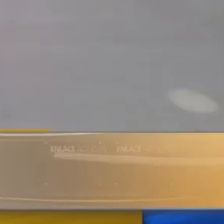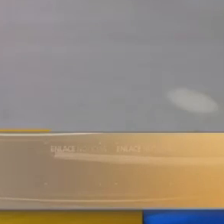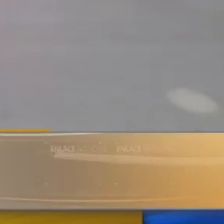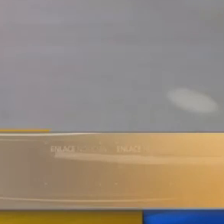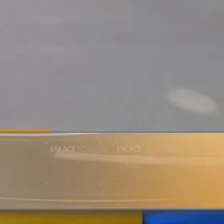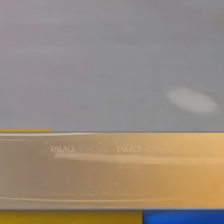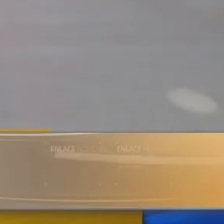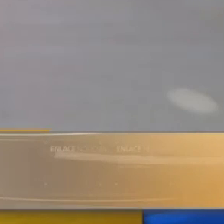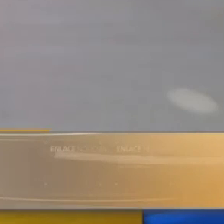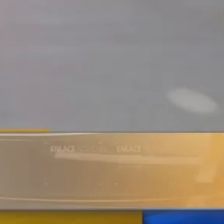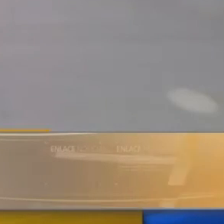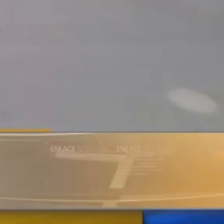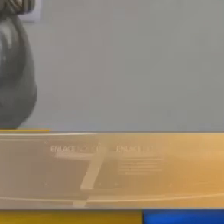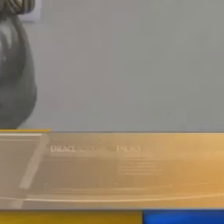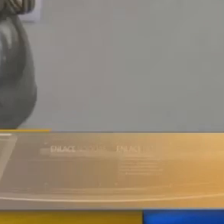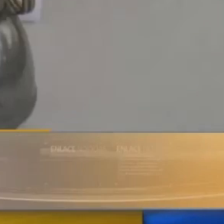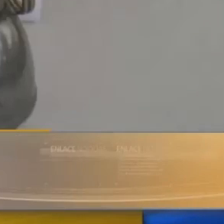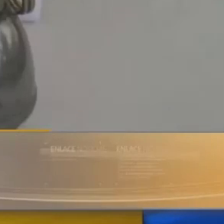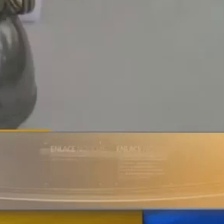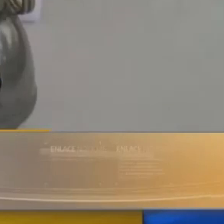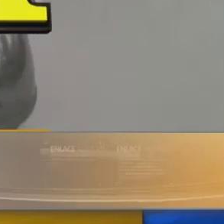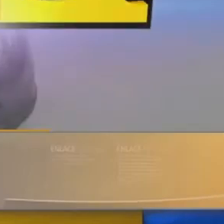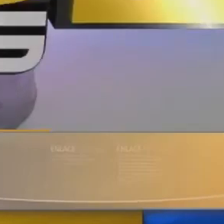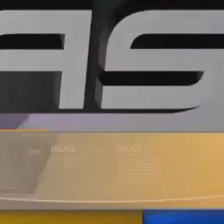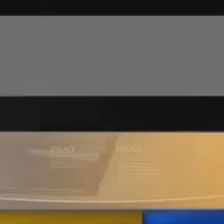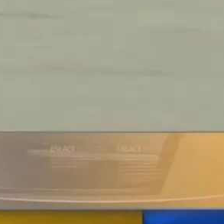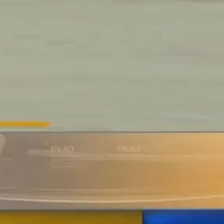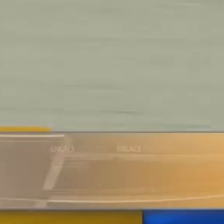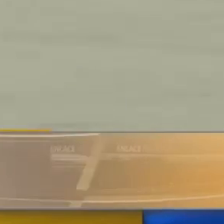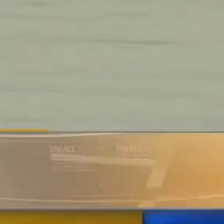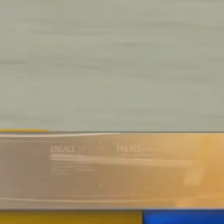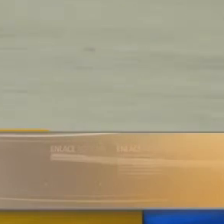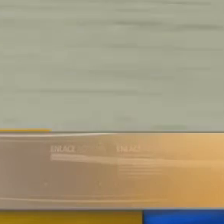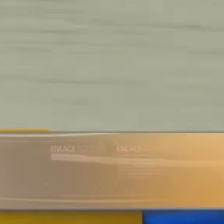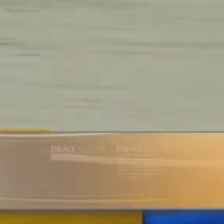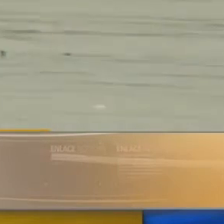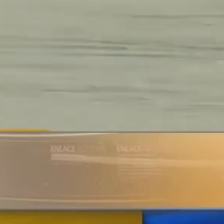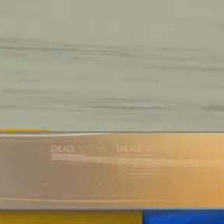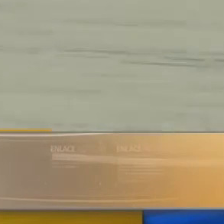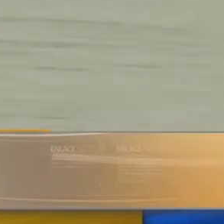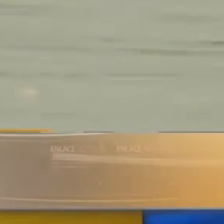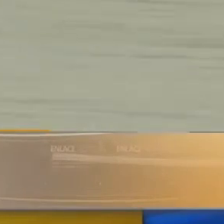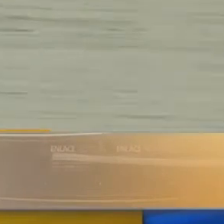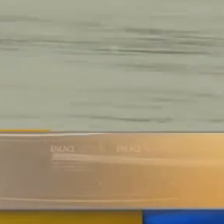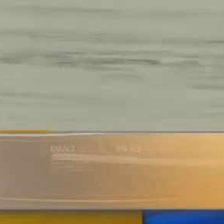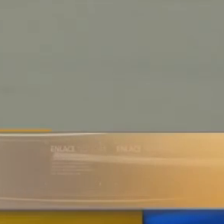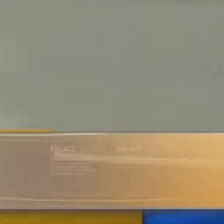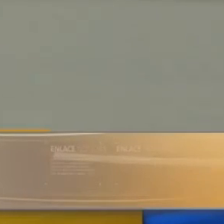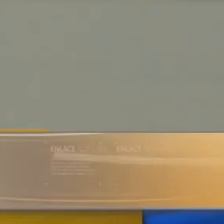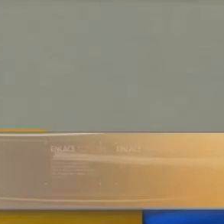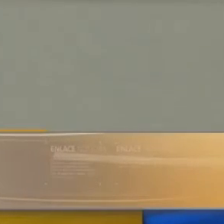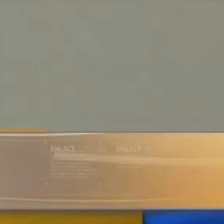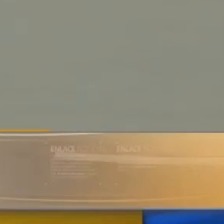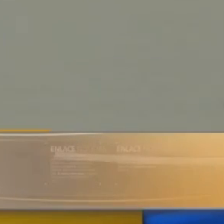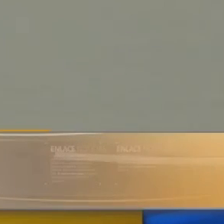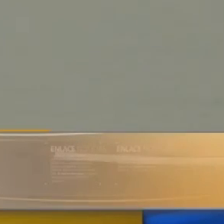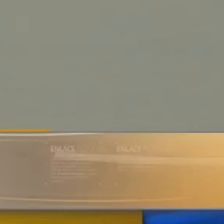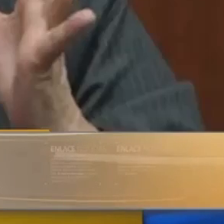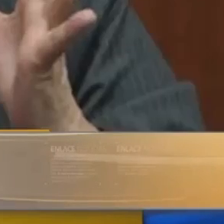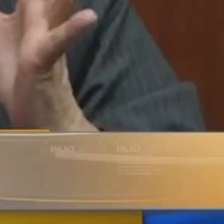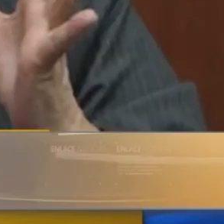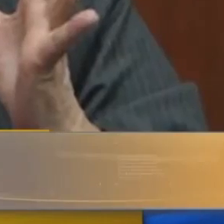sur de Bolívar. A los aprehendidos le fue incautado material de guerra. Convocan un nuevo foro ambiental para el próximo viernes. Tema principal,